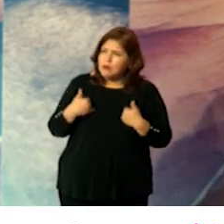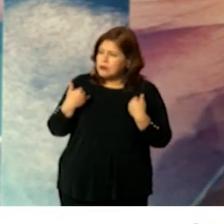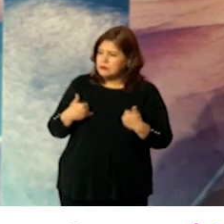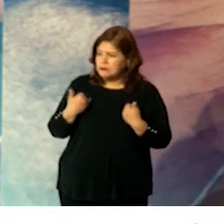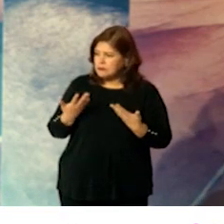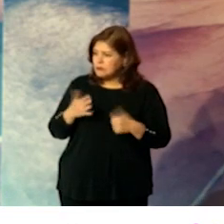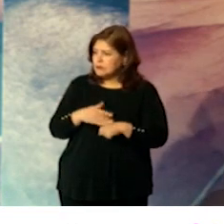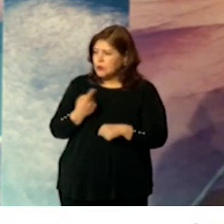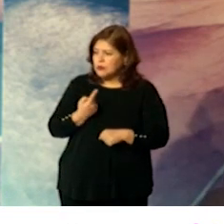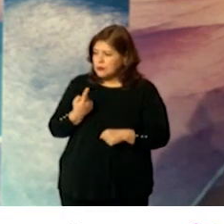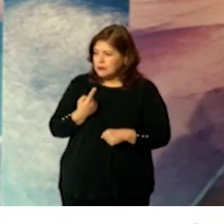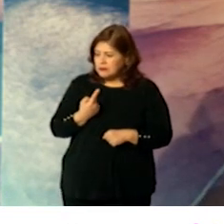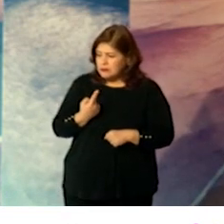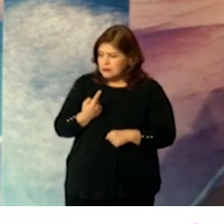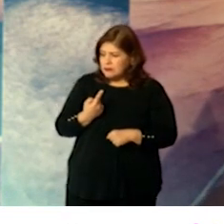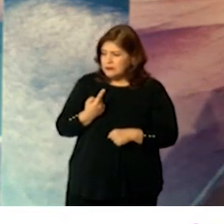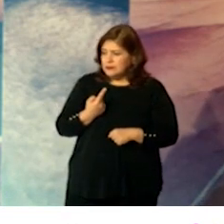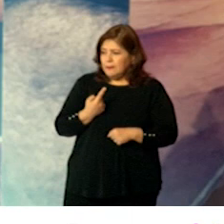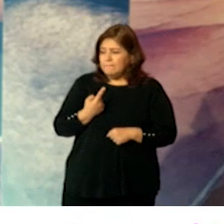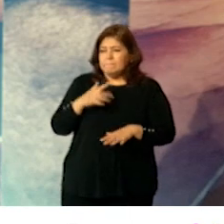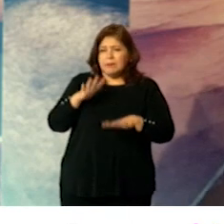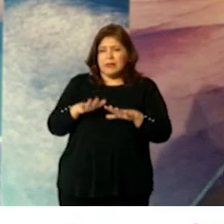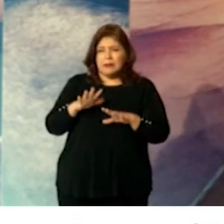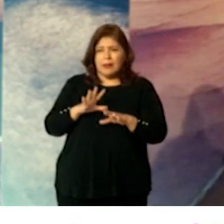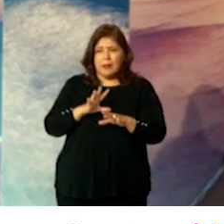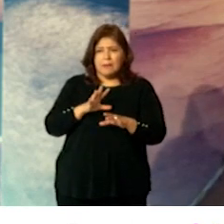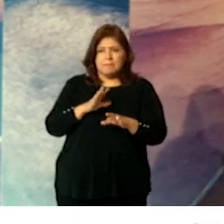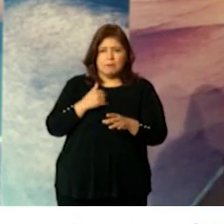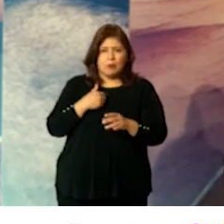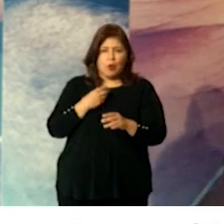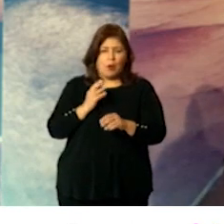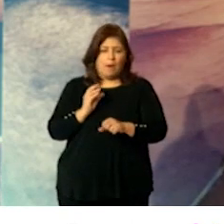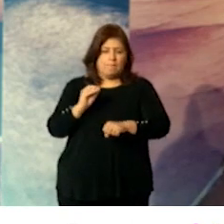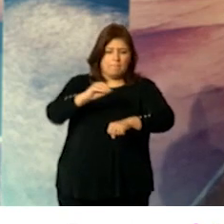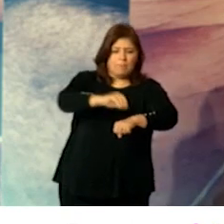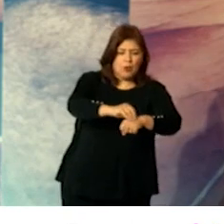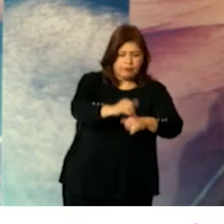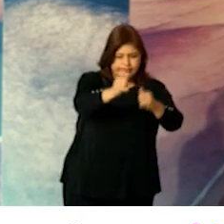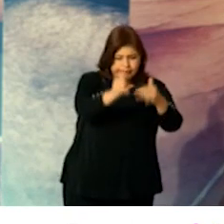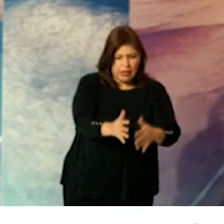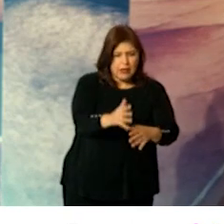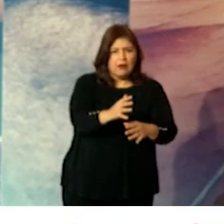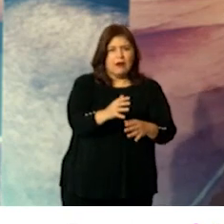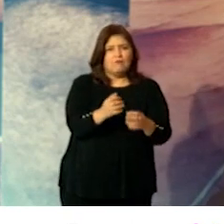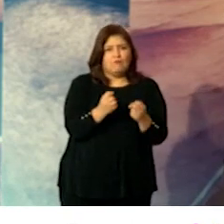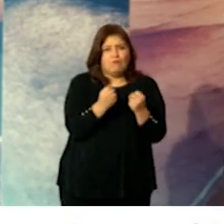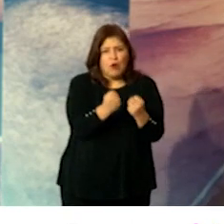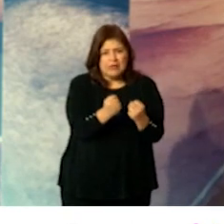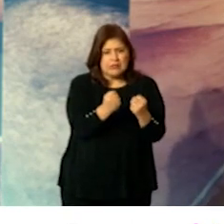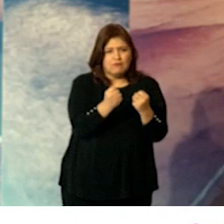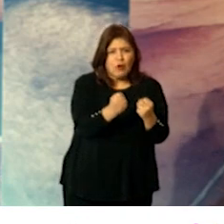estamos poniendo mucho peso, estamos poniendo mucha fuerza y mucha esperanza en la juventud,